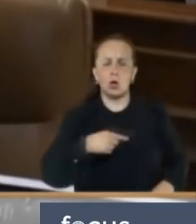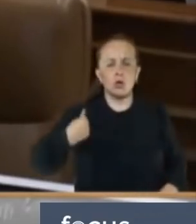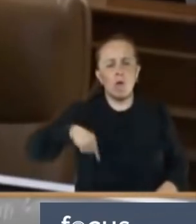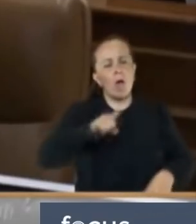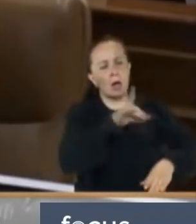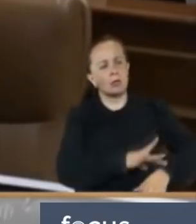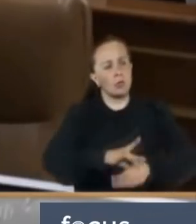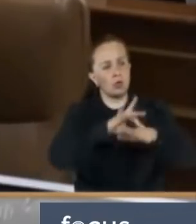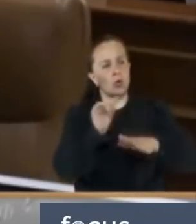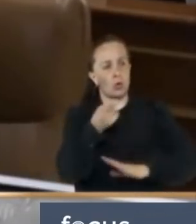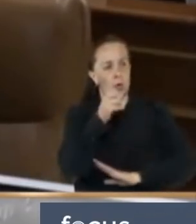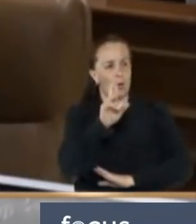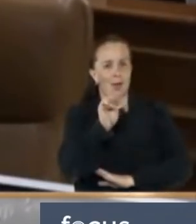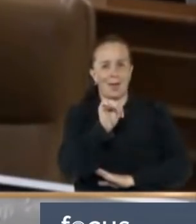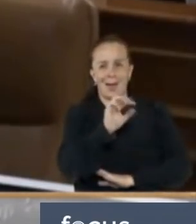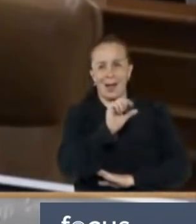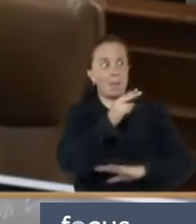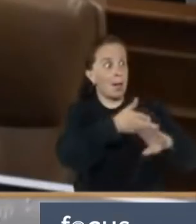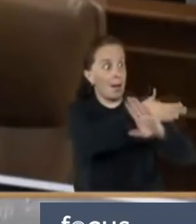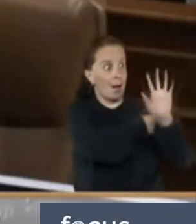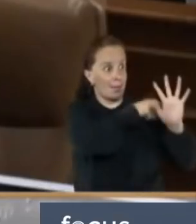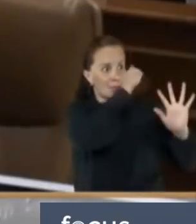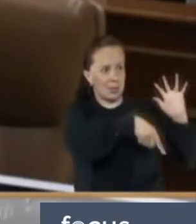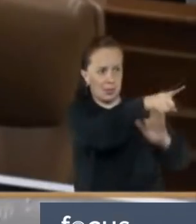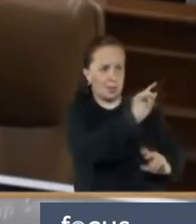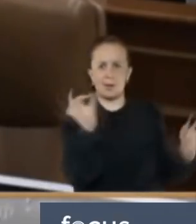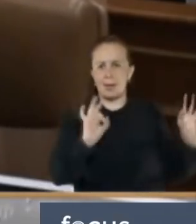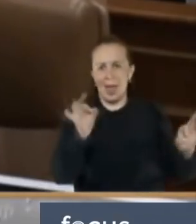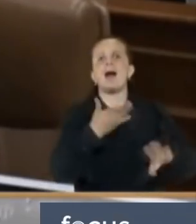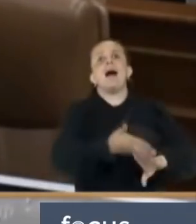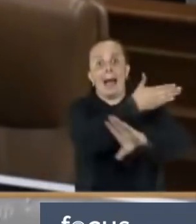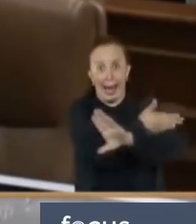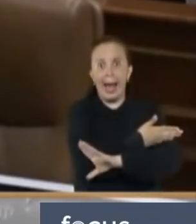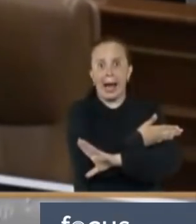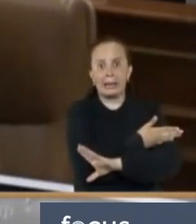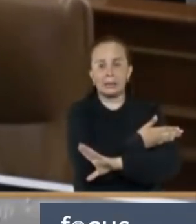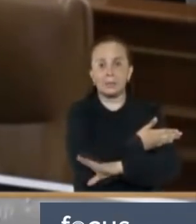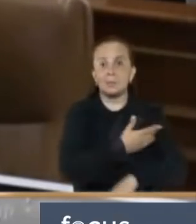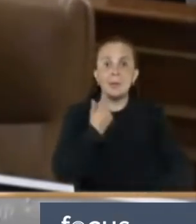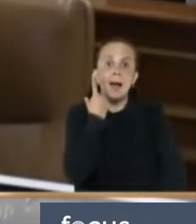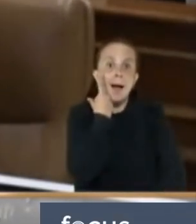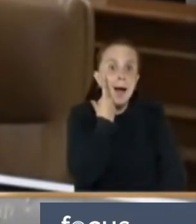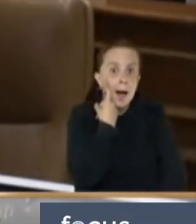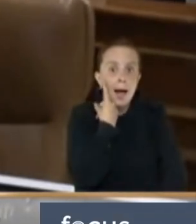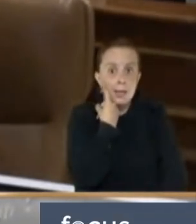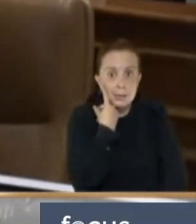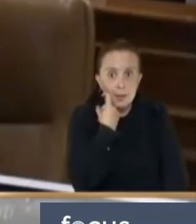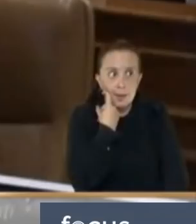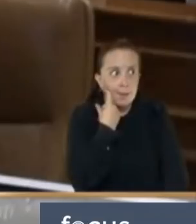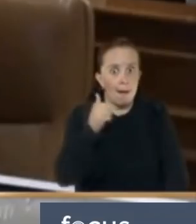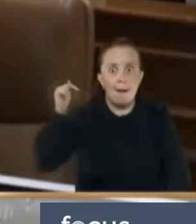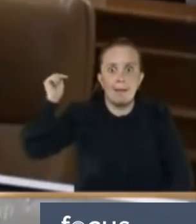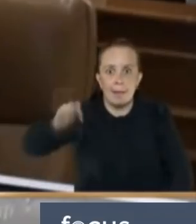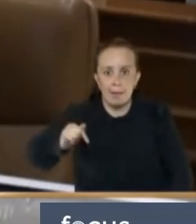estaba presidiendo, era el presidente del Senado. Aquí, lo que se hizo ayer fue ni más ni menos